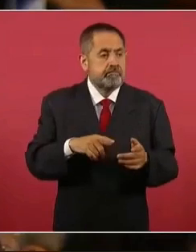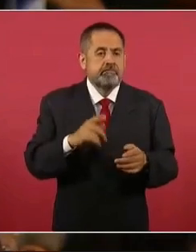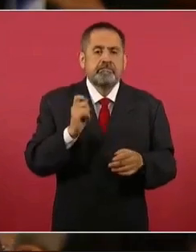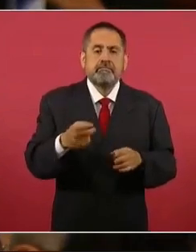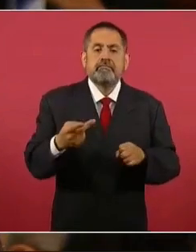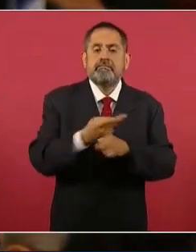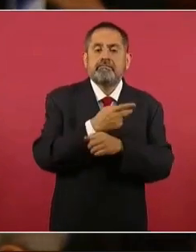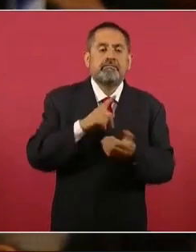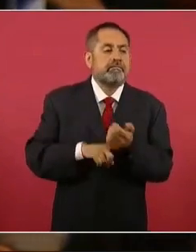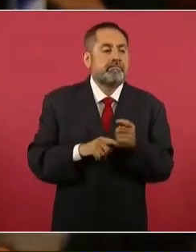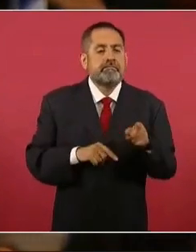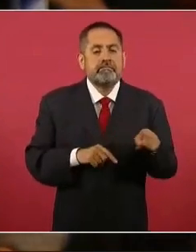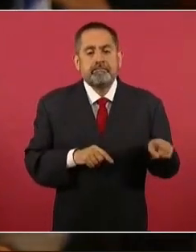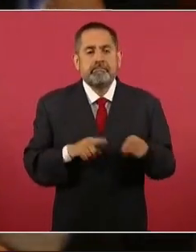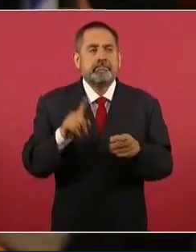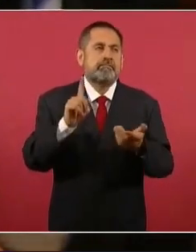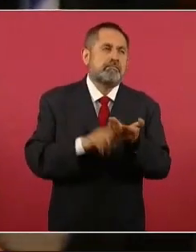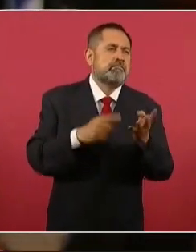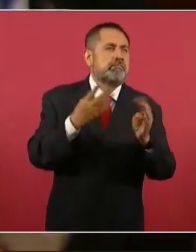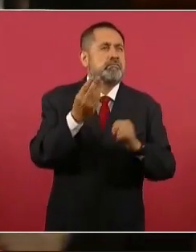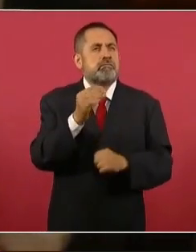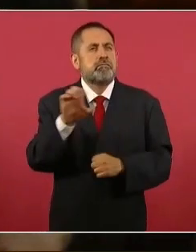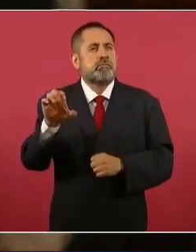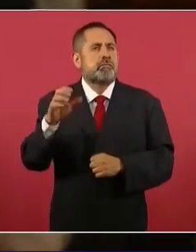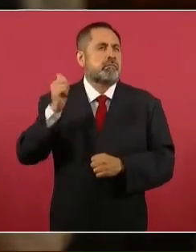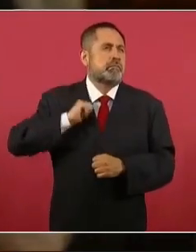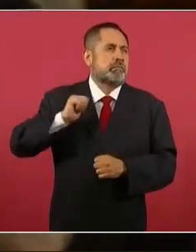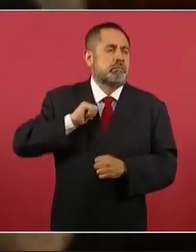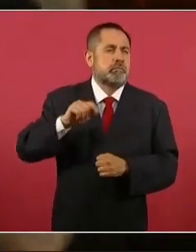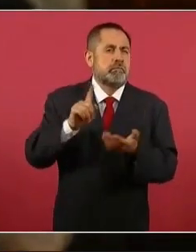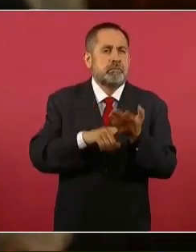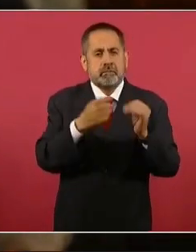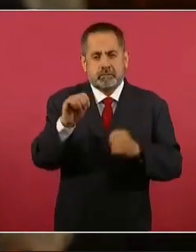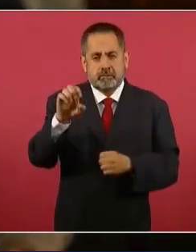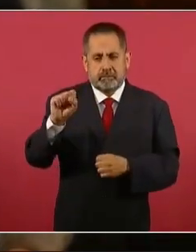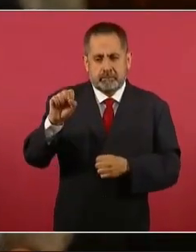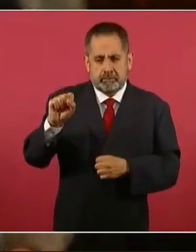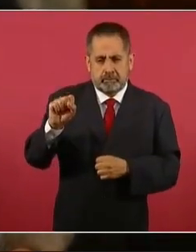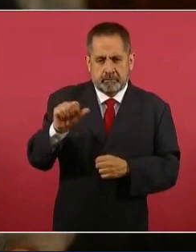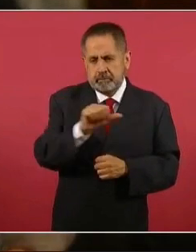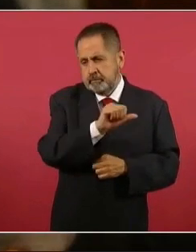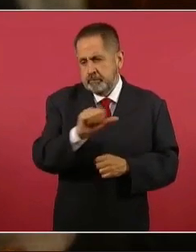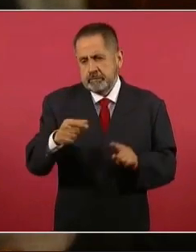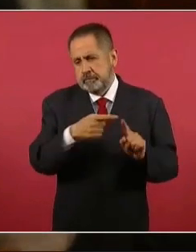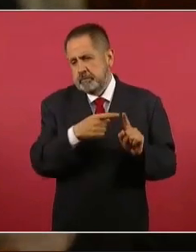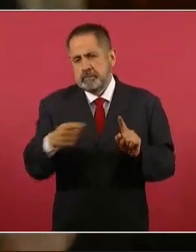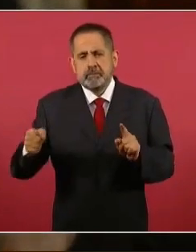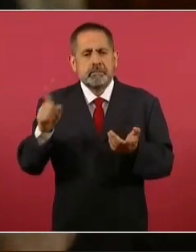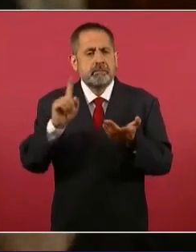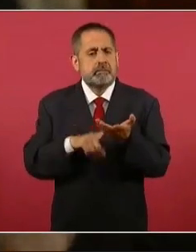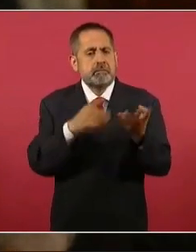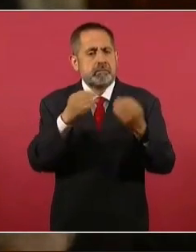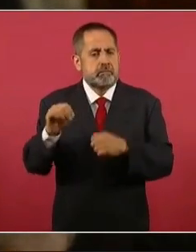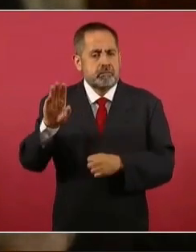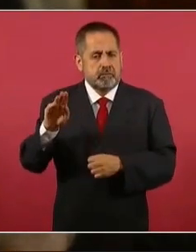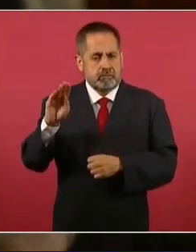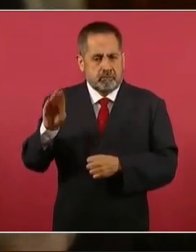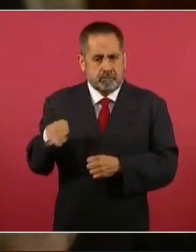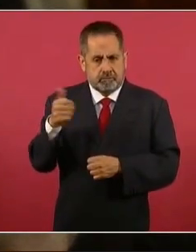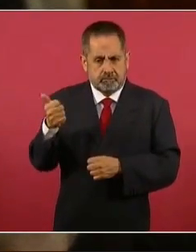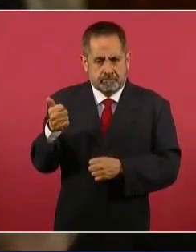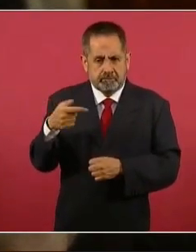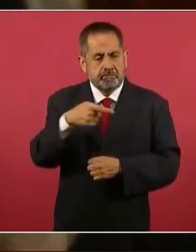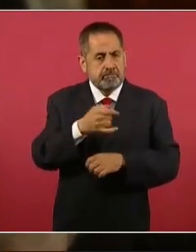que ocurrió precisamente entre 1960, la década de 1960 y hasta 1996.